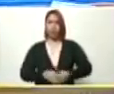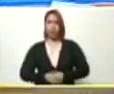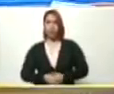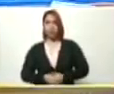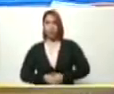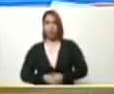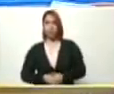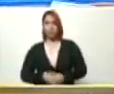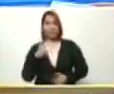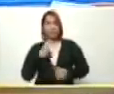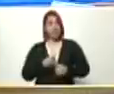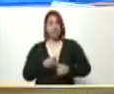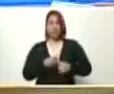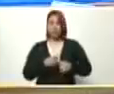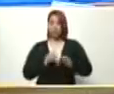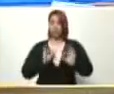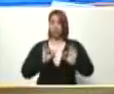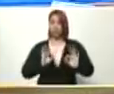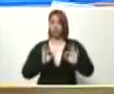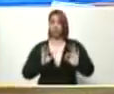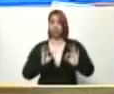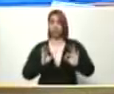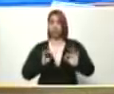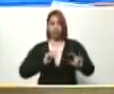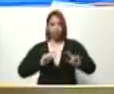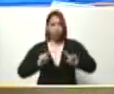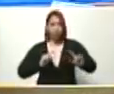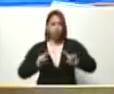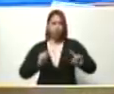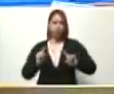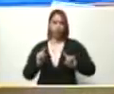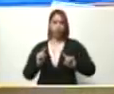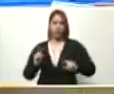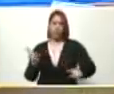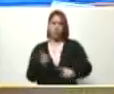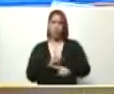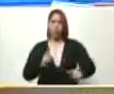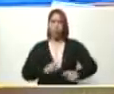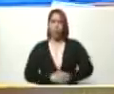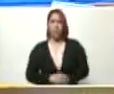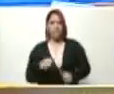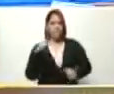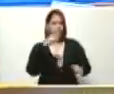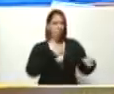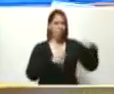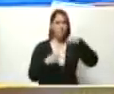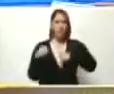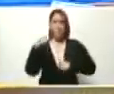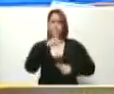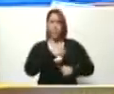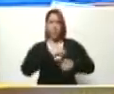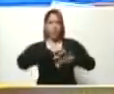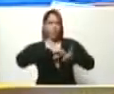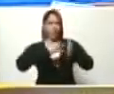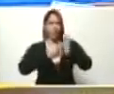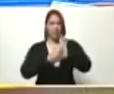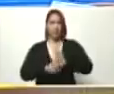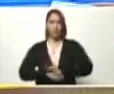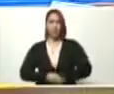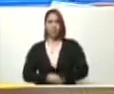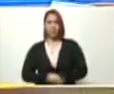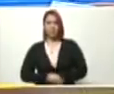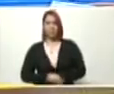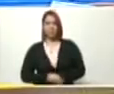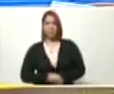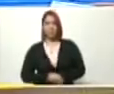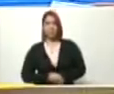y debe mantener el ejercicio permanente en velocidad, en pegada, en técnica, con